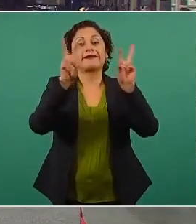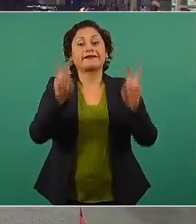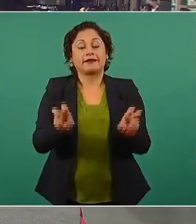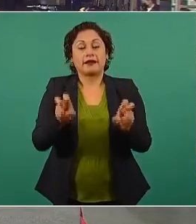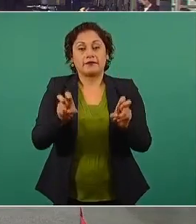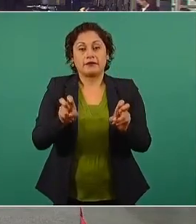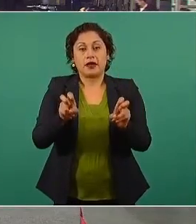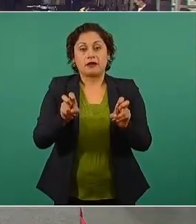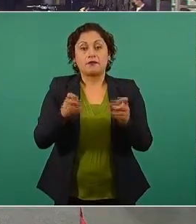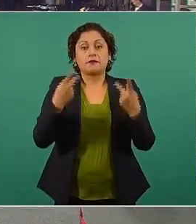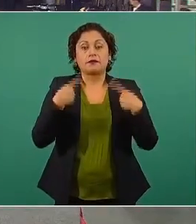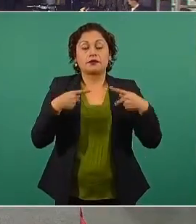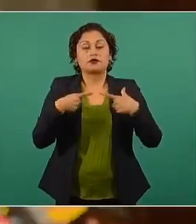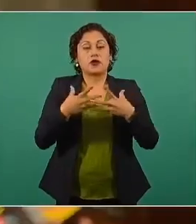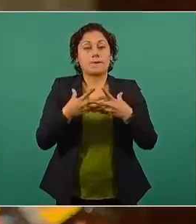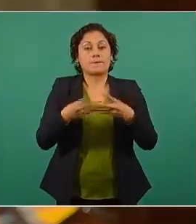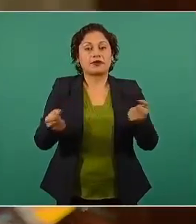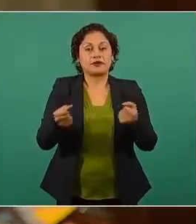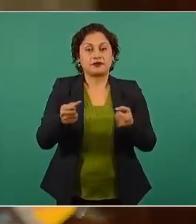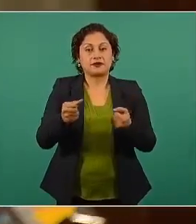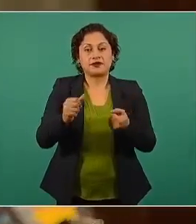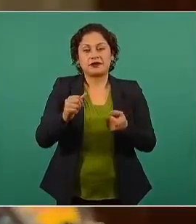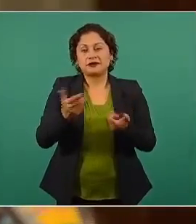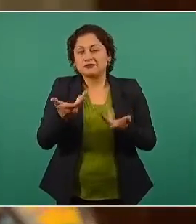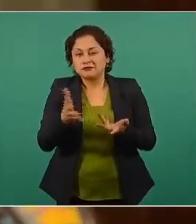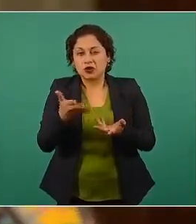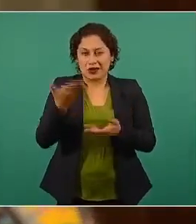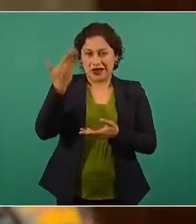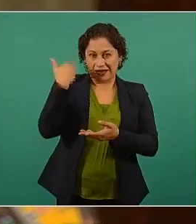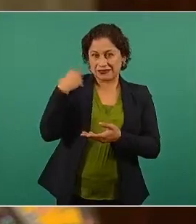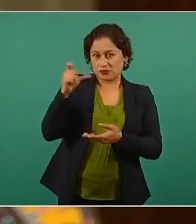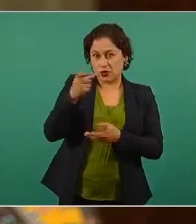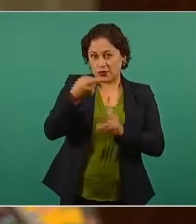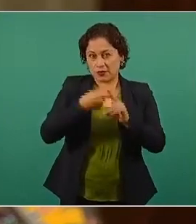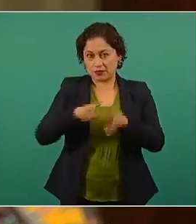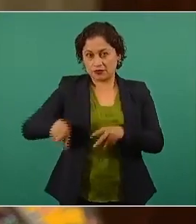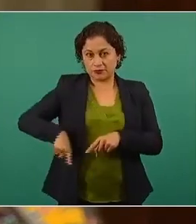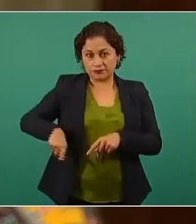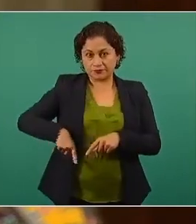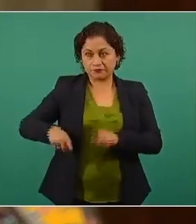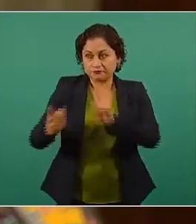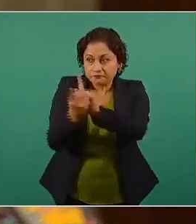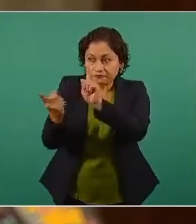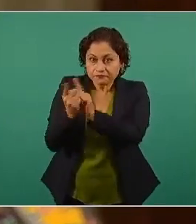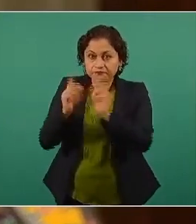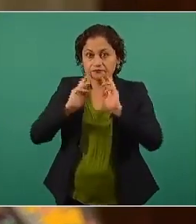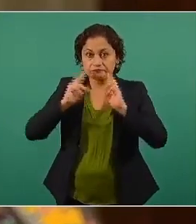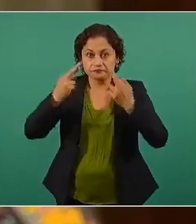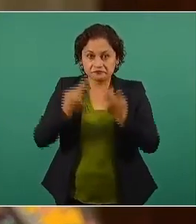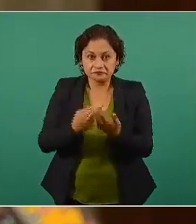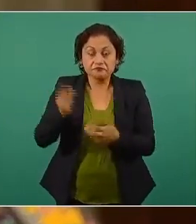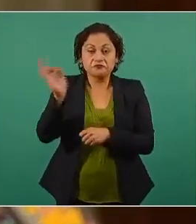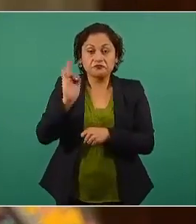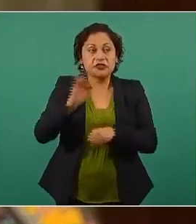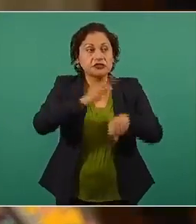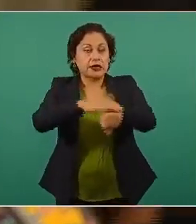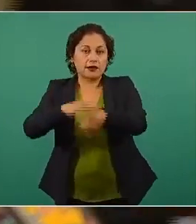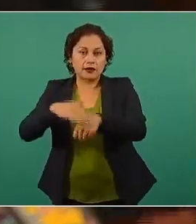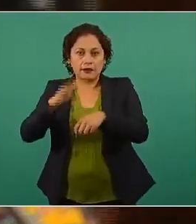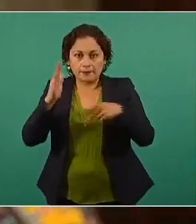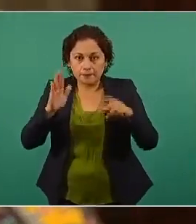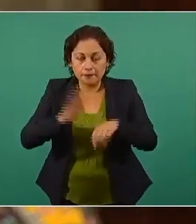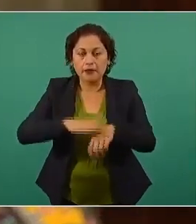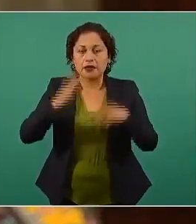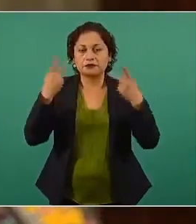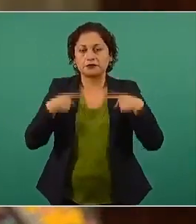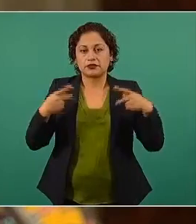en el inicio, ¿no? Que tenía reuniones con ellos y eso, pues habría más gente quizá ayudando a buscar. Finalmente las familias de